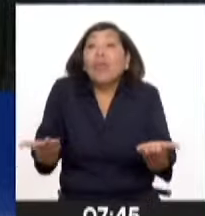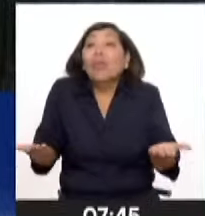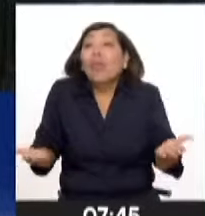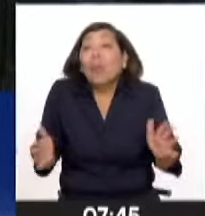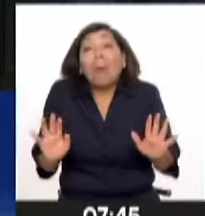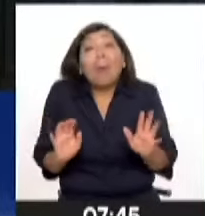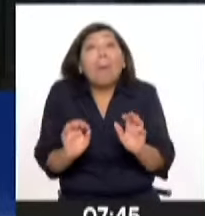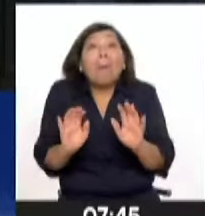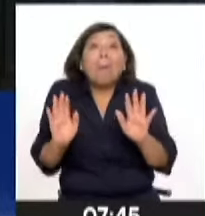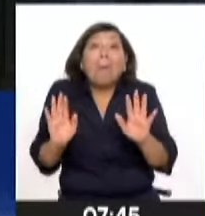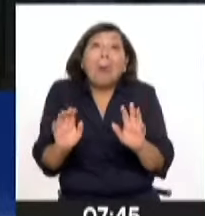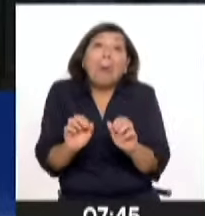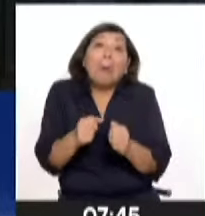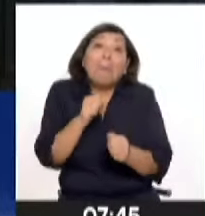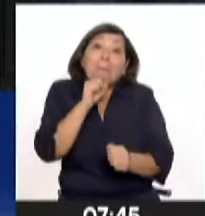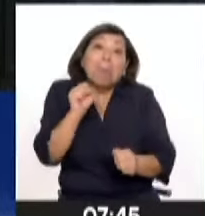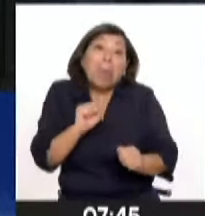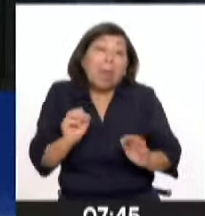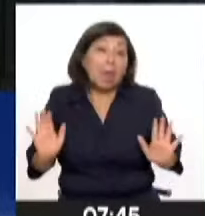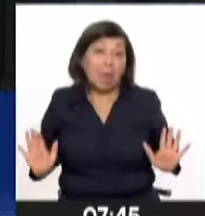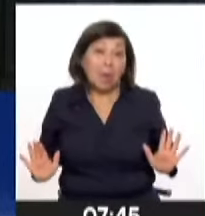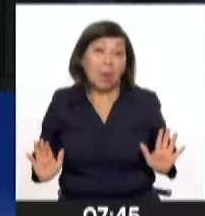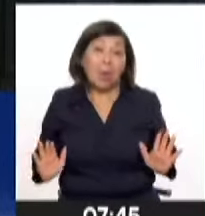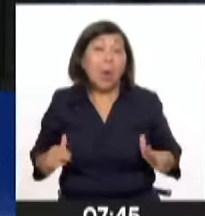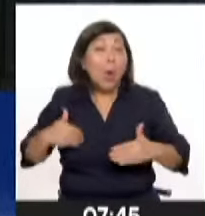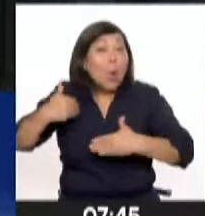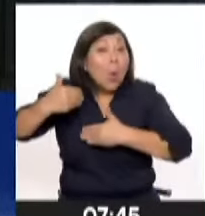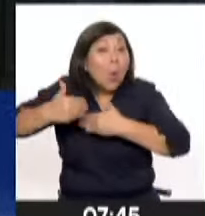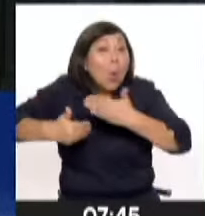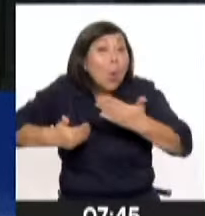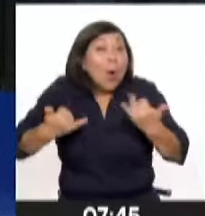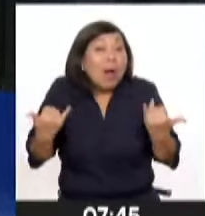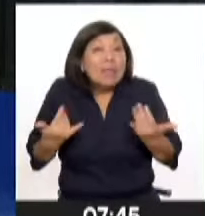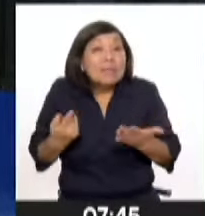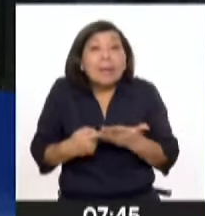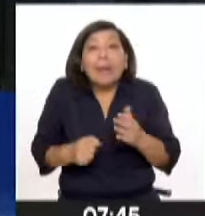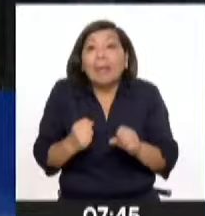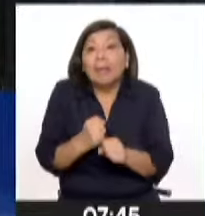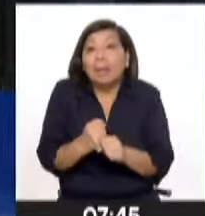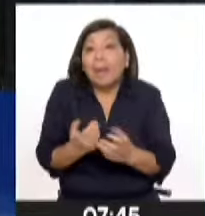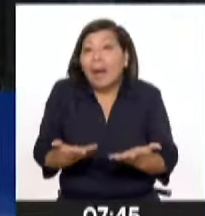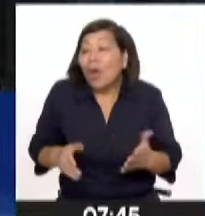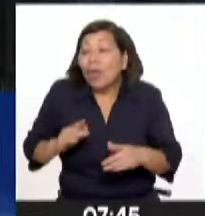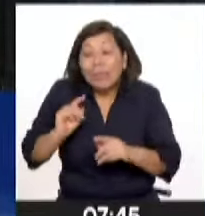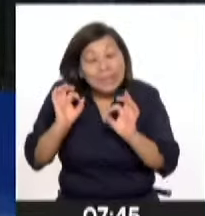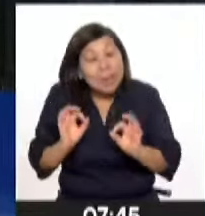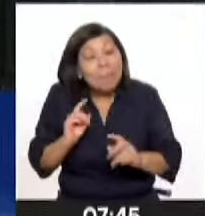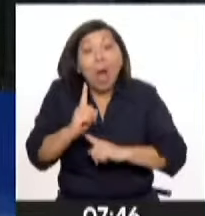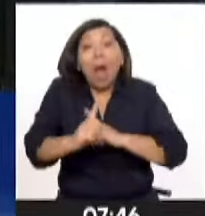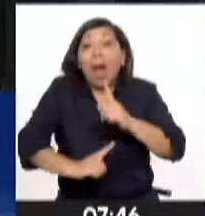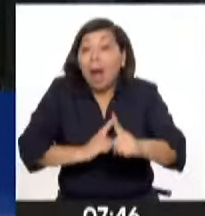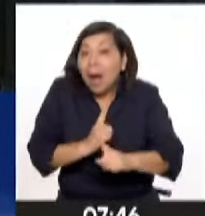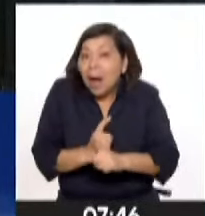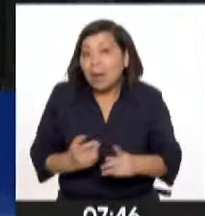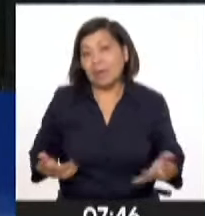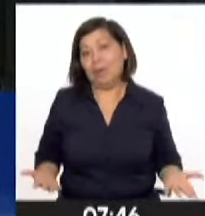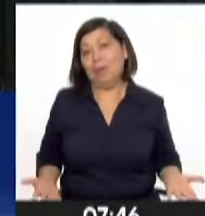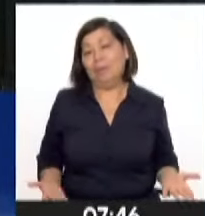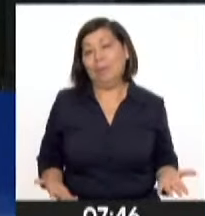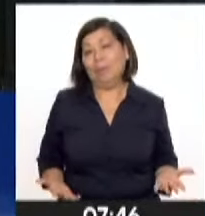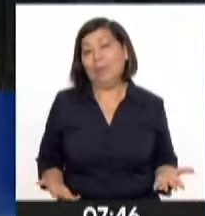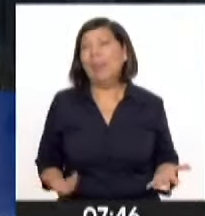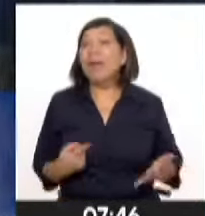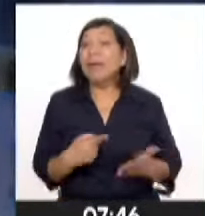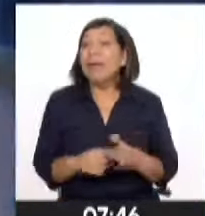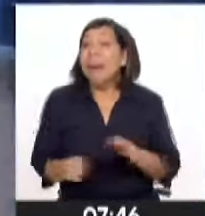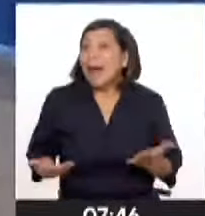pasadas de repente a dar de baja y ya no hubo una continuidad de esa acción que se debe realizar todos los años. Entonces, por eso... Claro, ¿qué